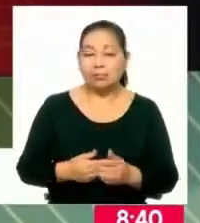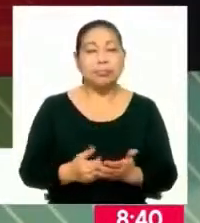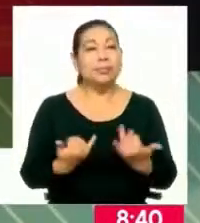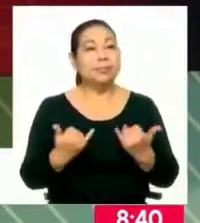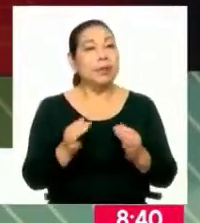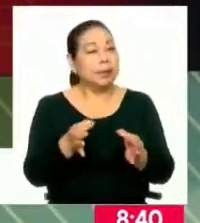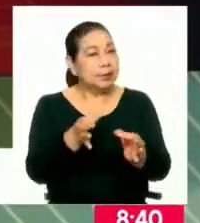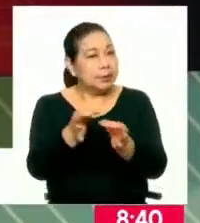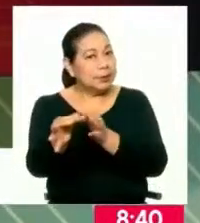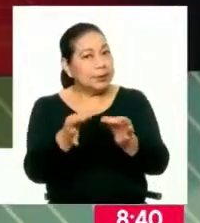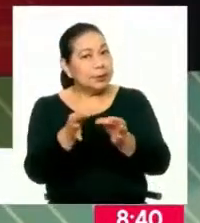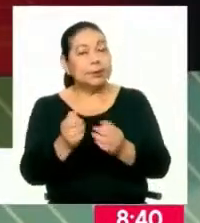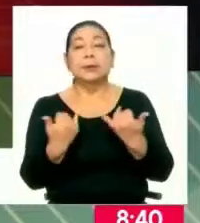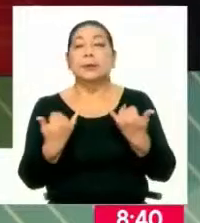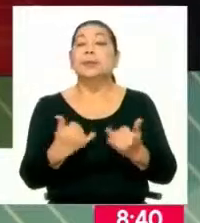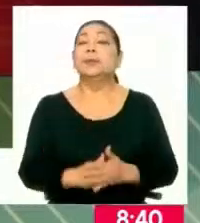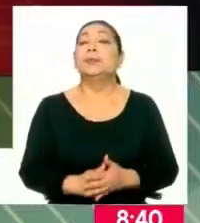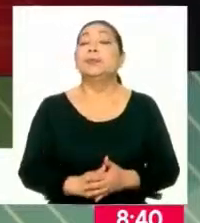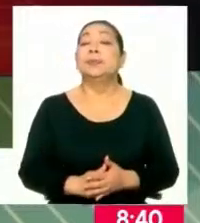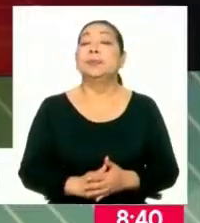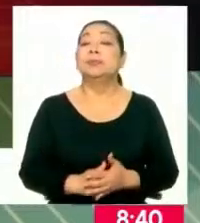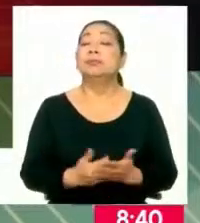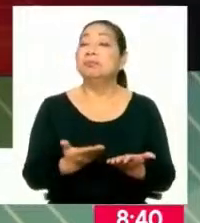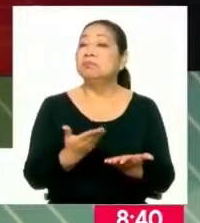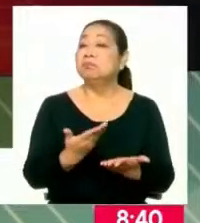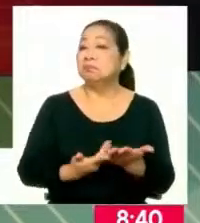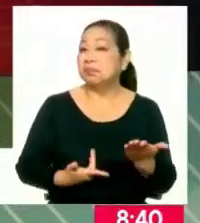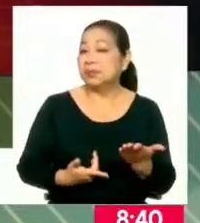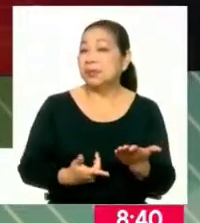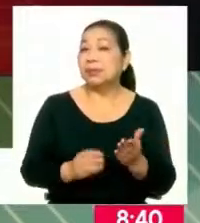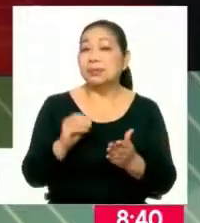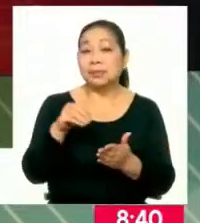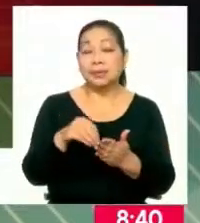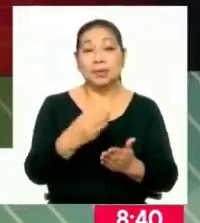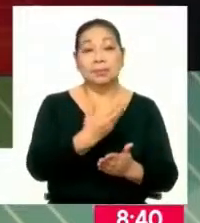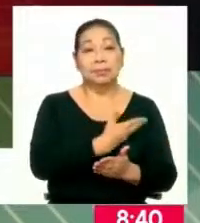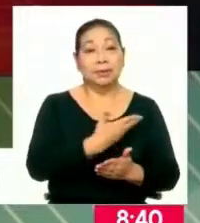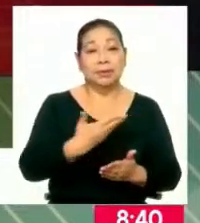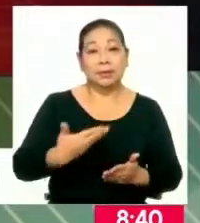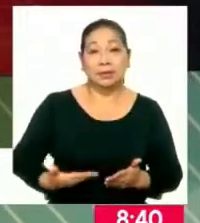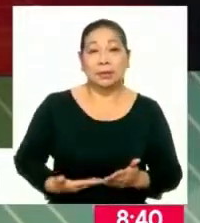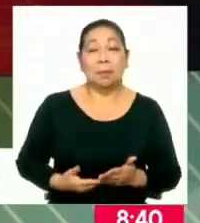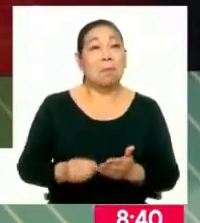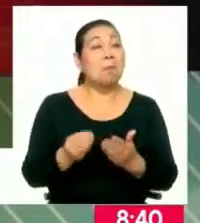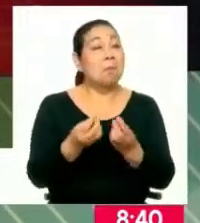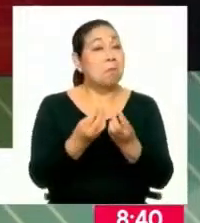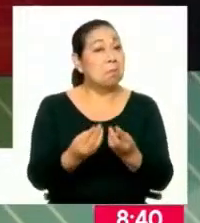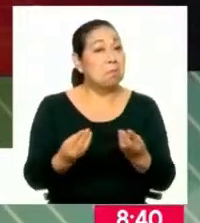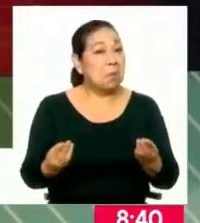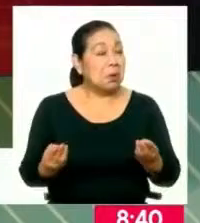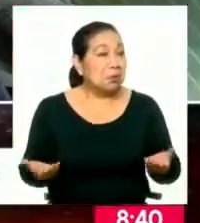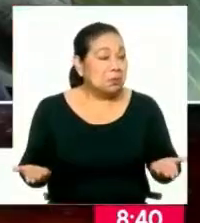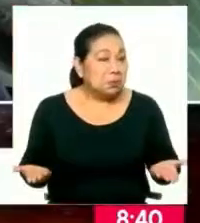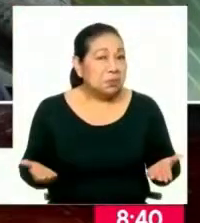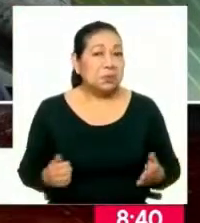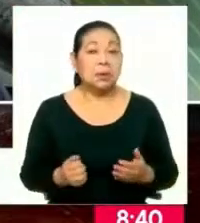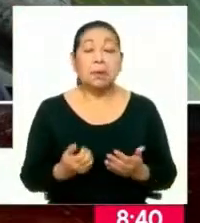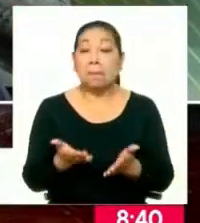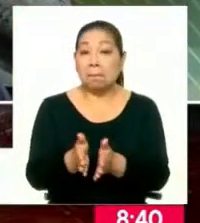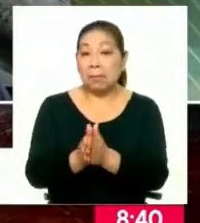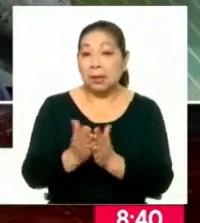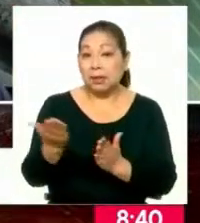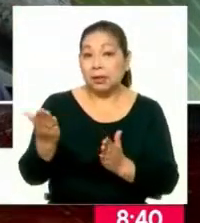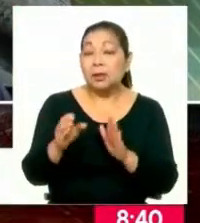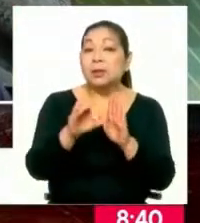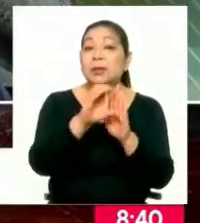O sea, a ver, vamos por partes. Los hechos que se le atribuyen al presidente y que son materia de este pedido de